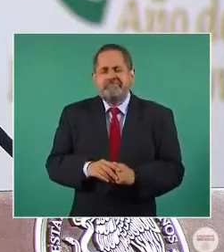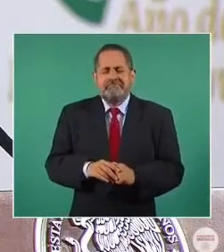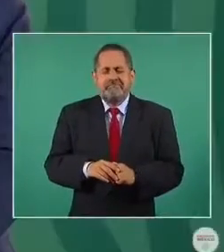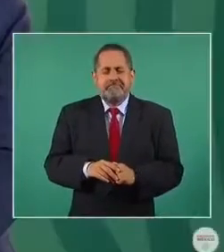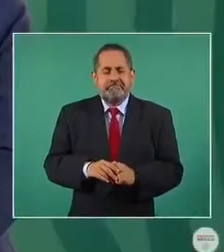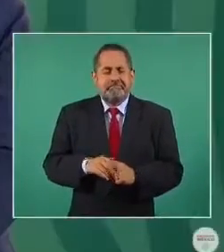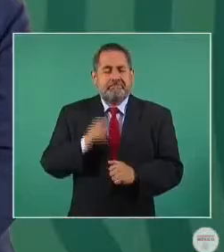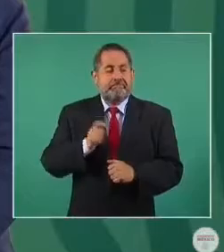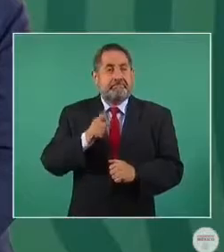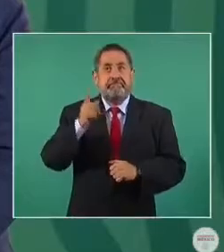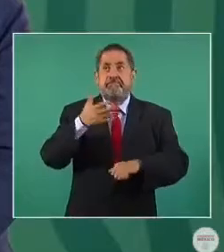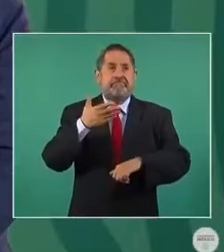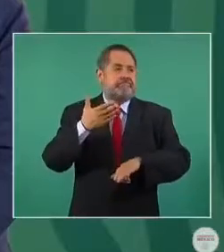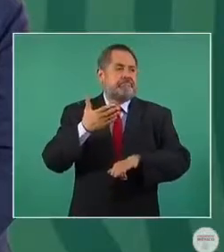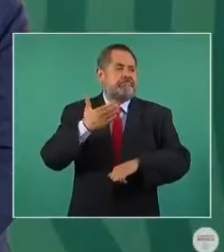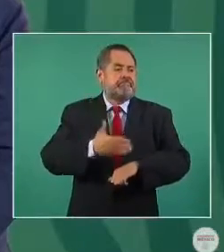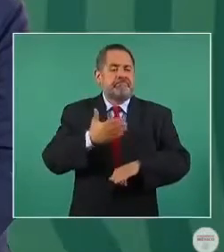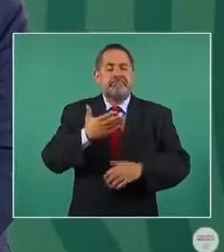es justicia.